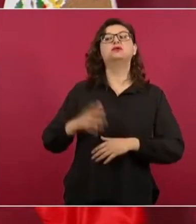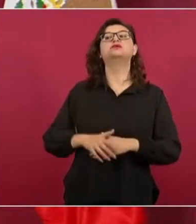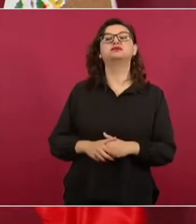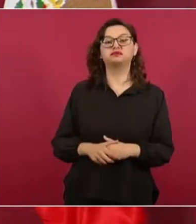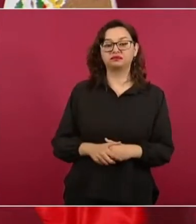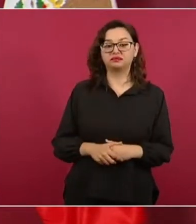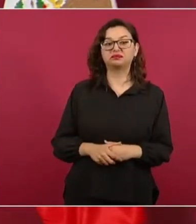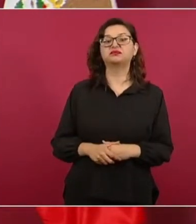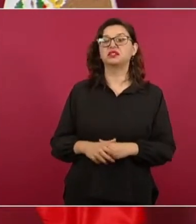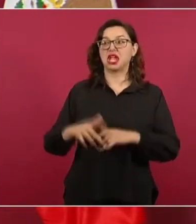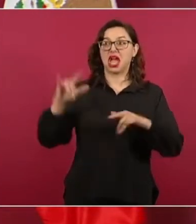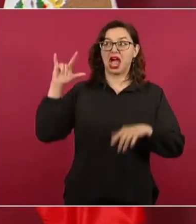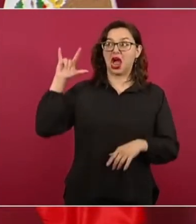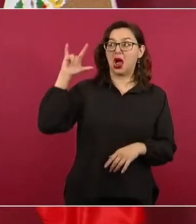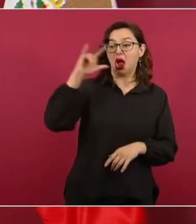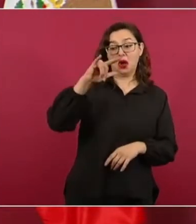Qué error más grande